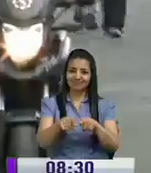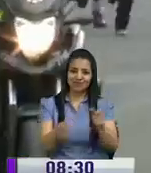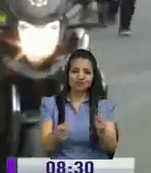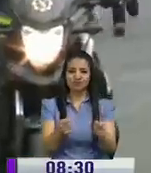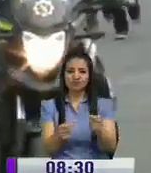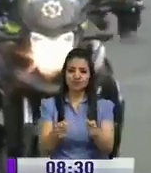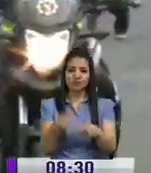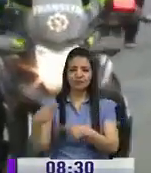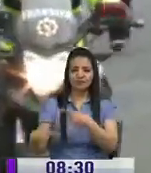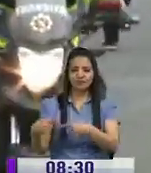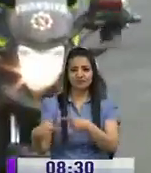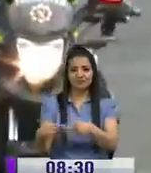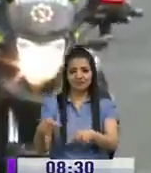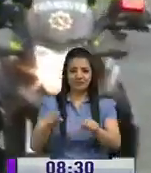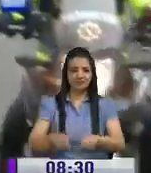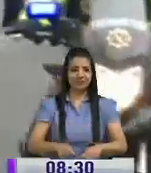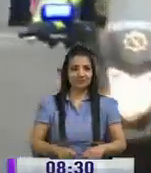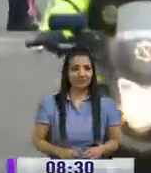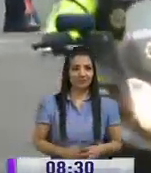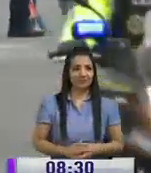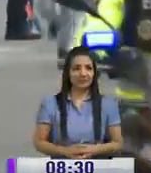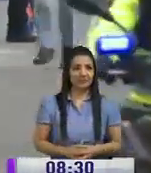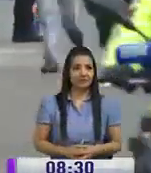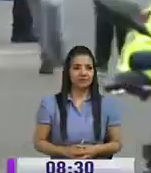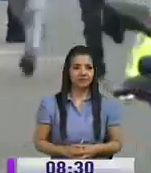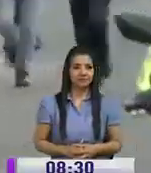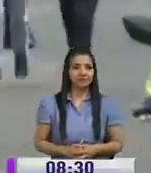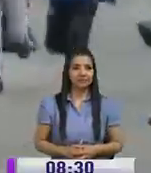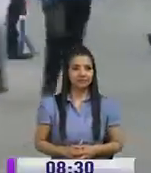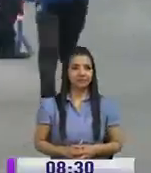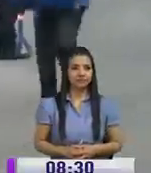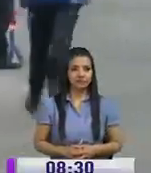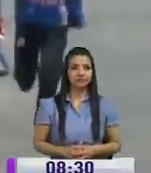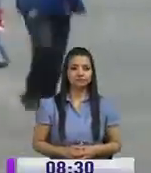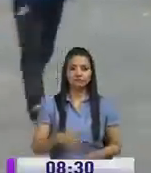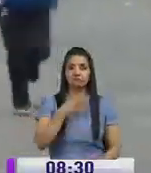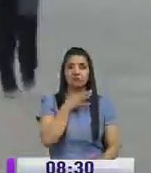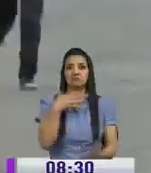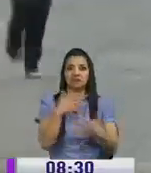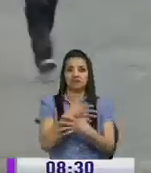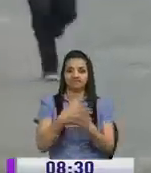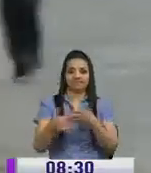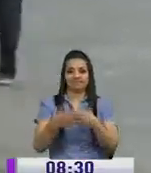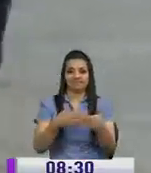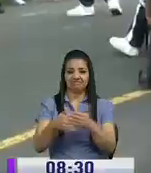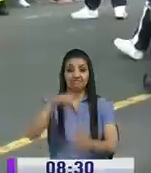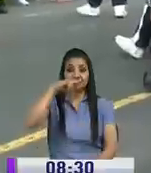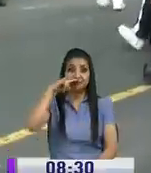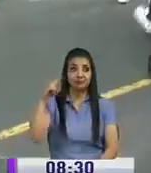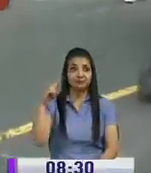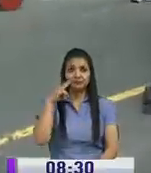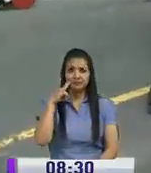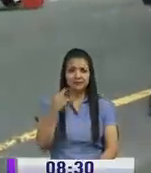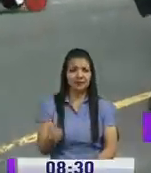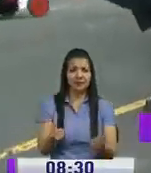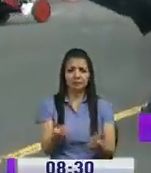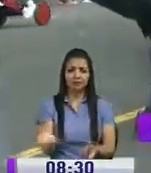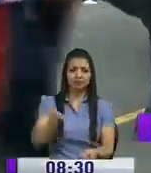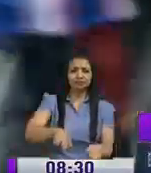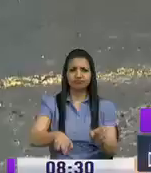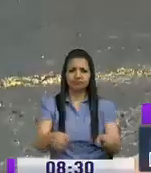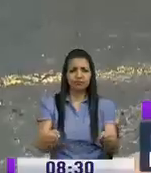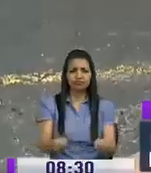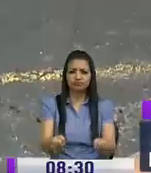Pese al temor y los nervios, los pequeños no dudaron en subirse a sus